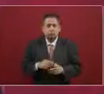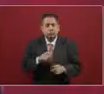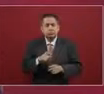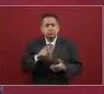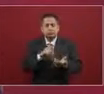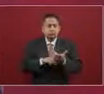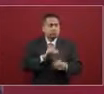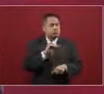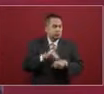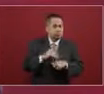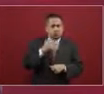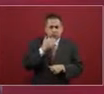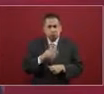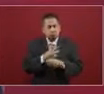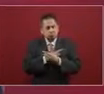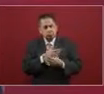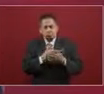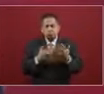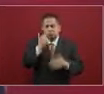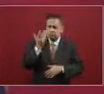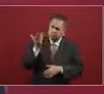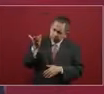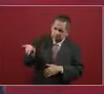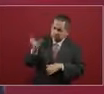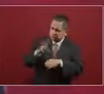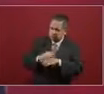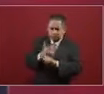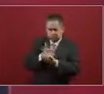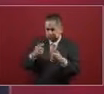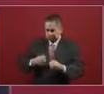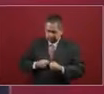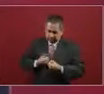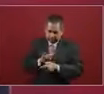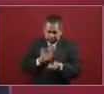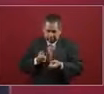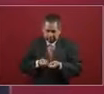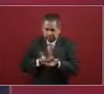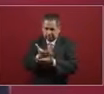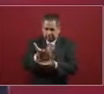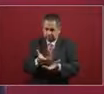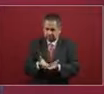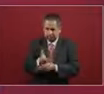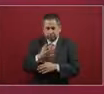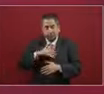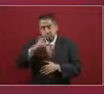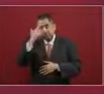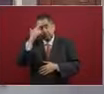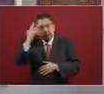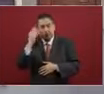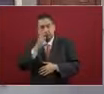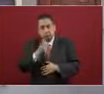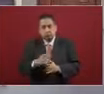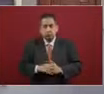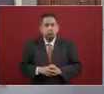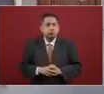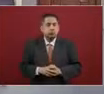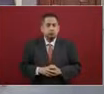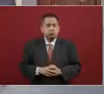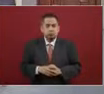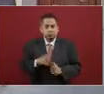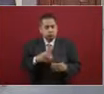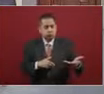un buen comportamiento y exigía que se le liberara. Me acuerdo que